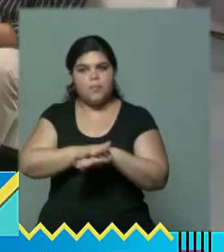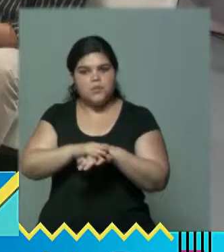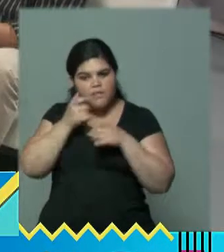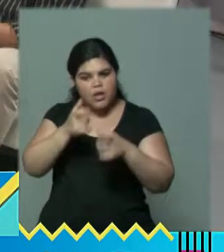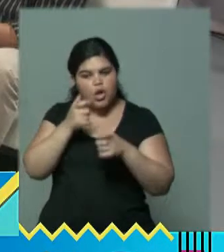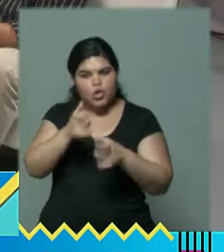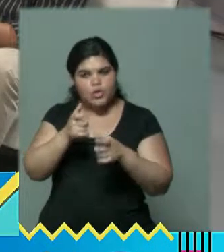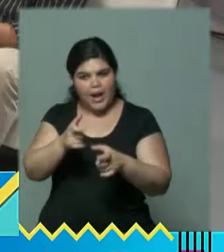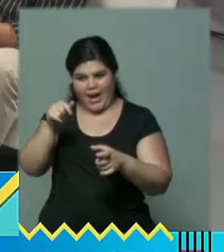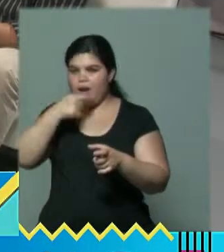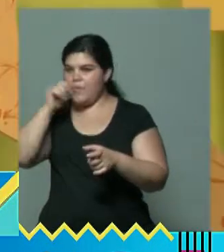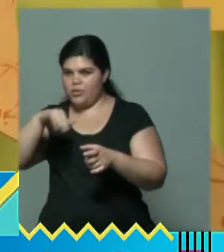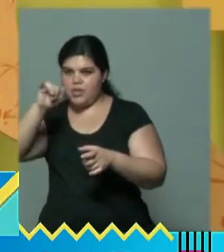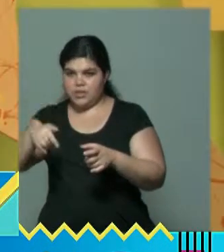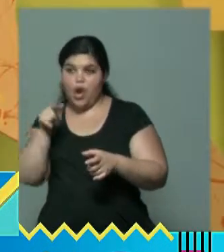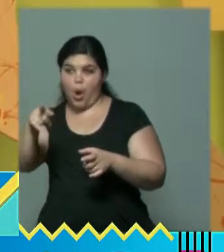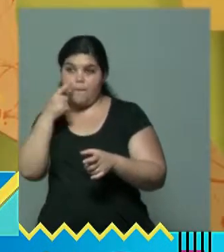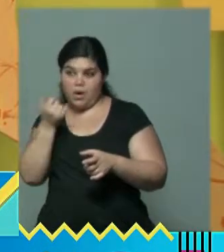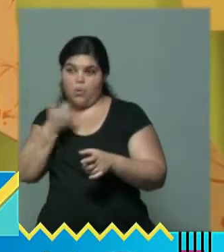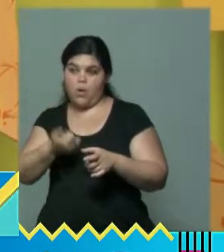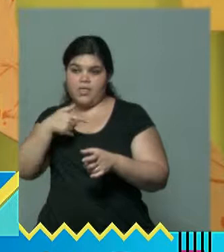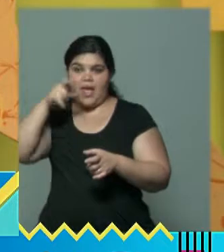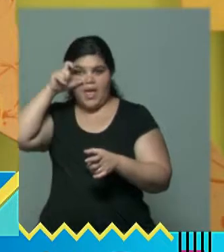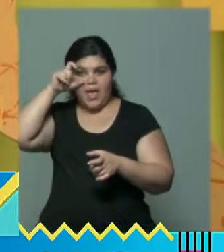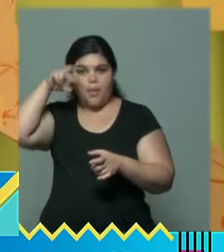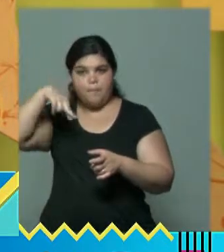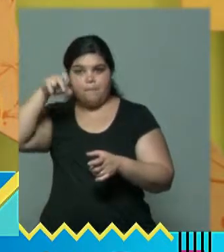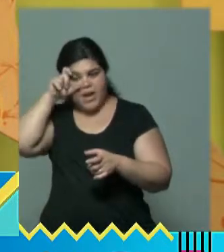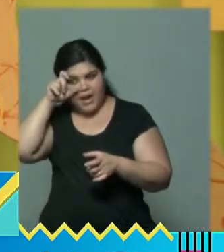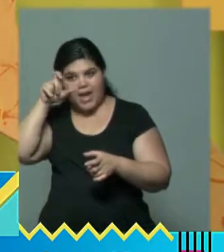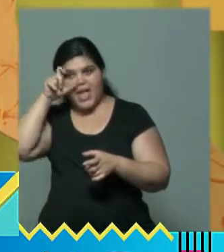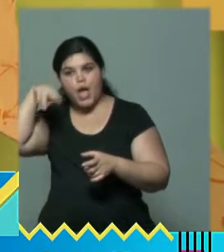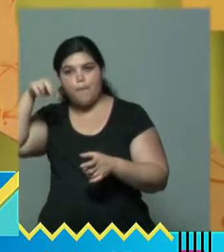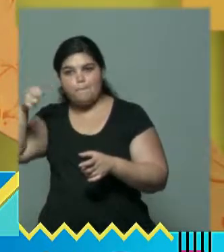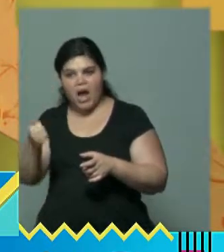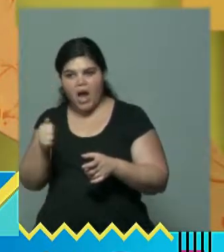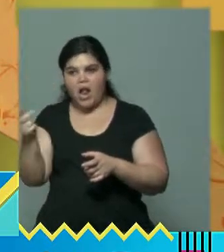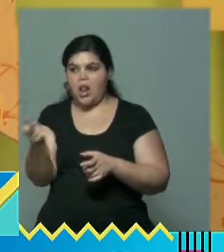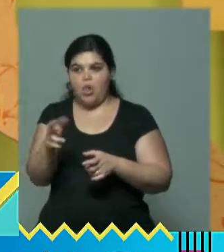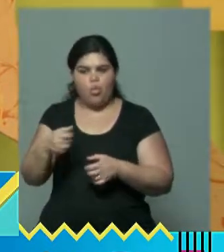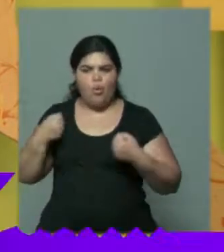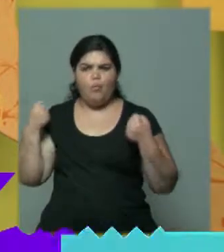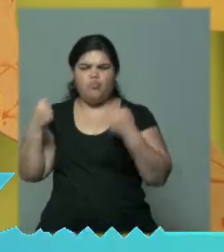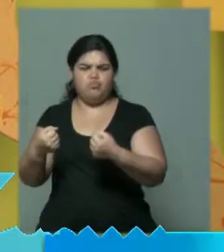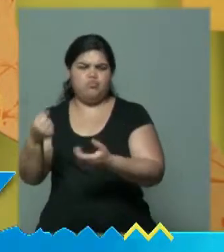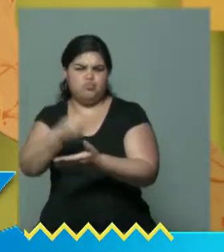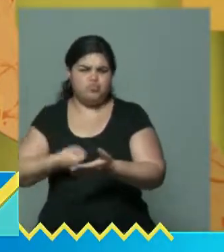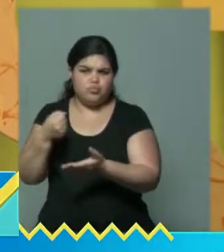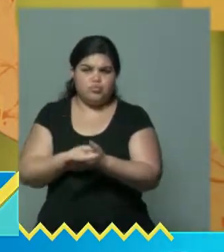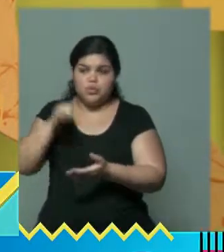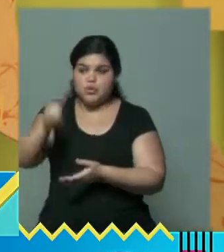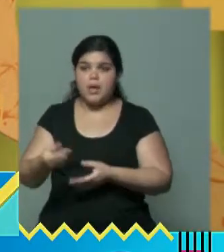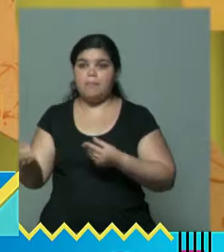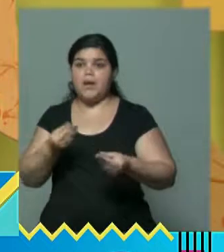tenemos el EPRE, que lo mencionó el señor, y el EPAS. Lo sé, que están trabajando muy fuerte, digamos, en volver a colocar a